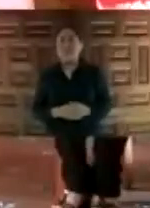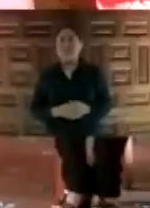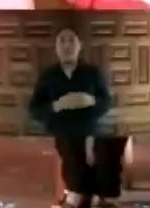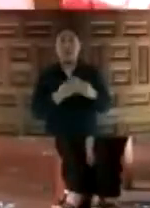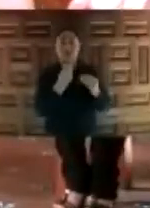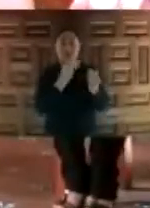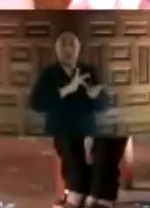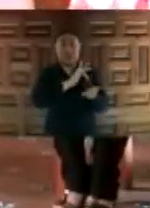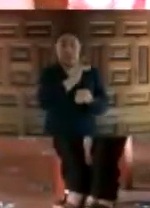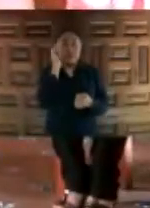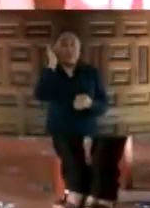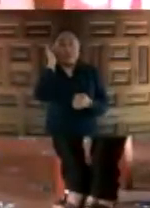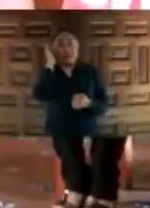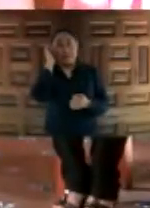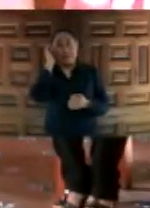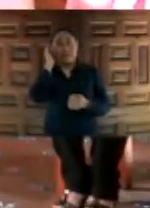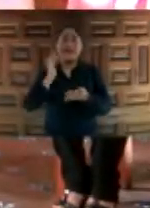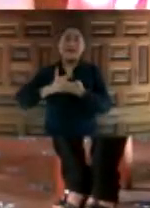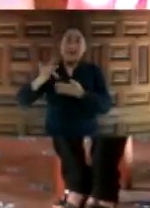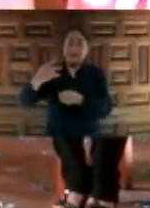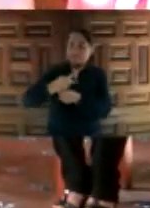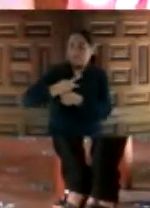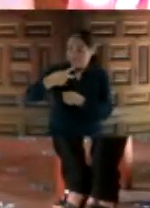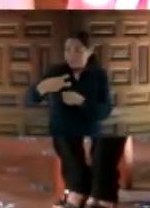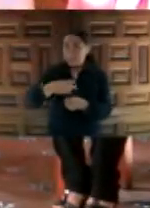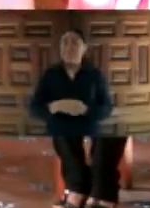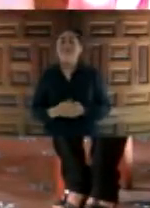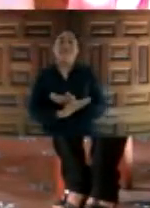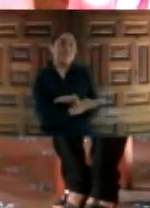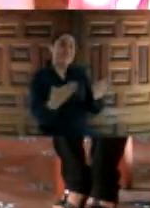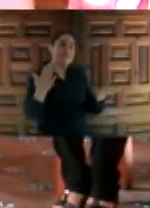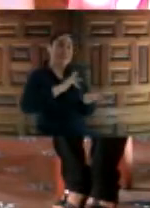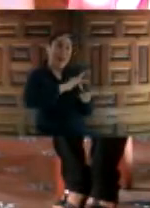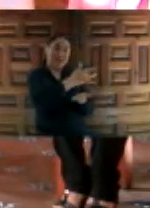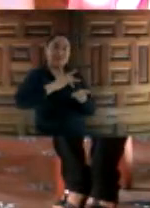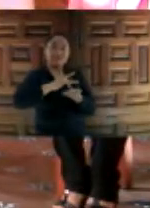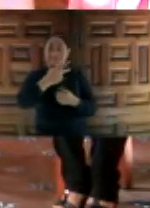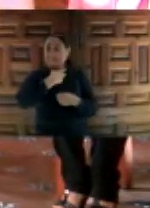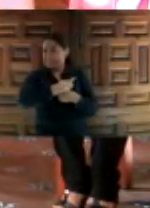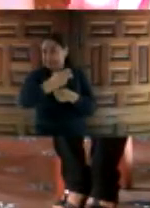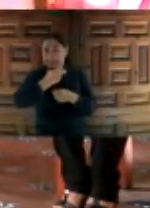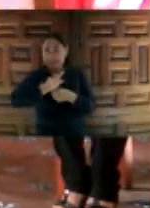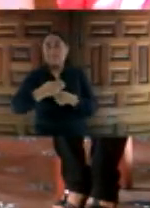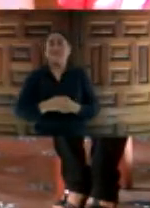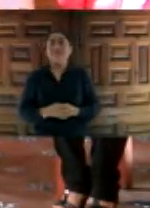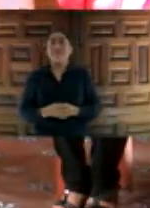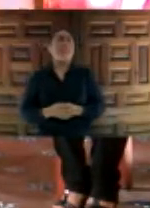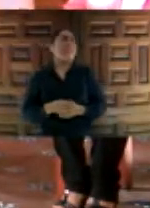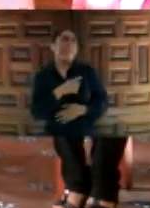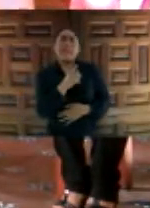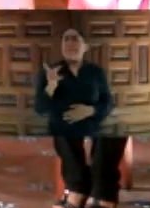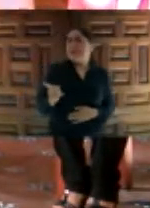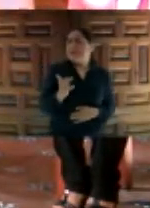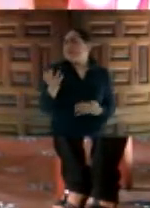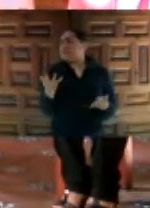Muchas gracias, Marta, por la invitación. Gracias a todos los colegas que nos acompañan. La pregunta sobre